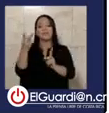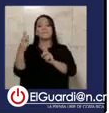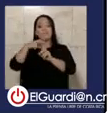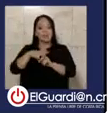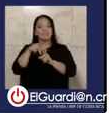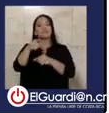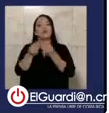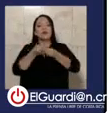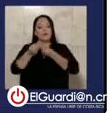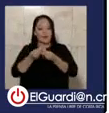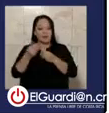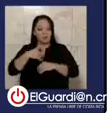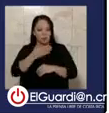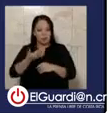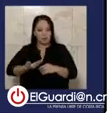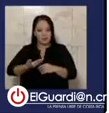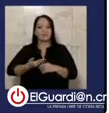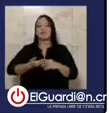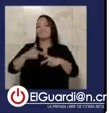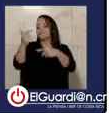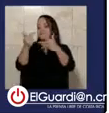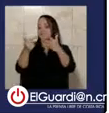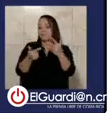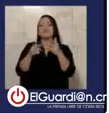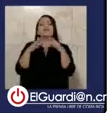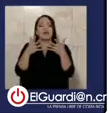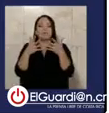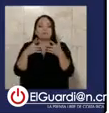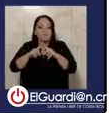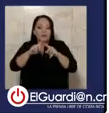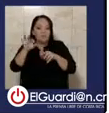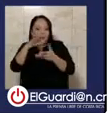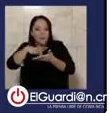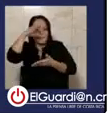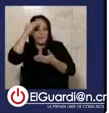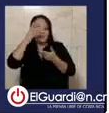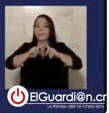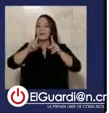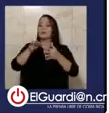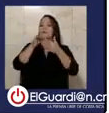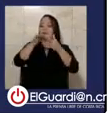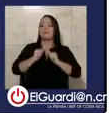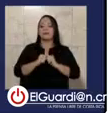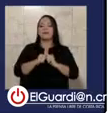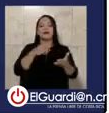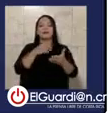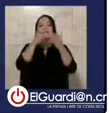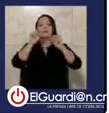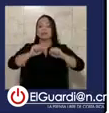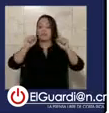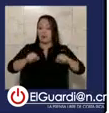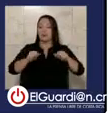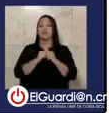implementación genera, señor presidente, una serie de curvas de aprendizaje, pero sobre todo el ataque sistemático que